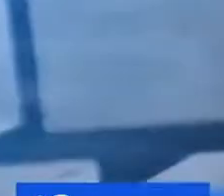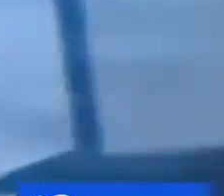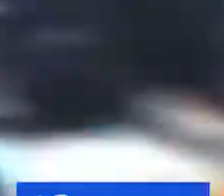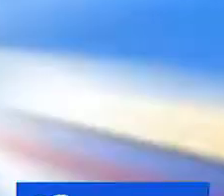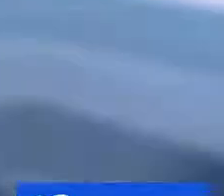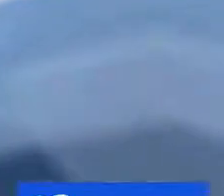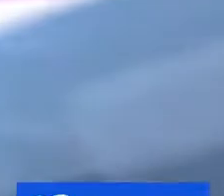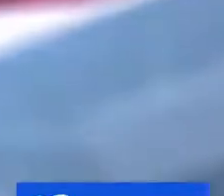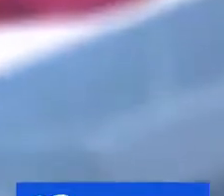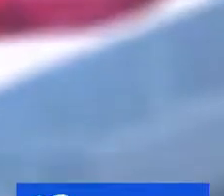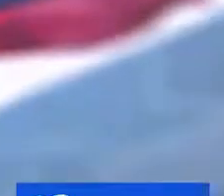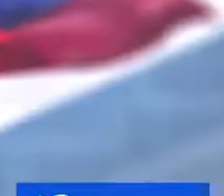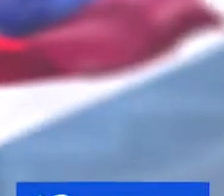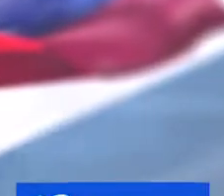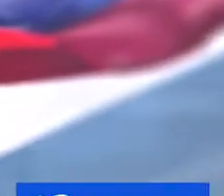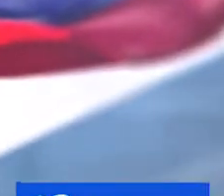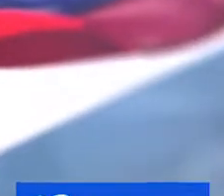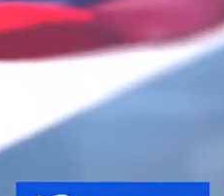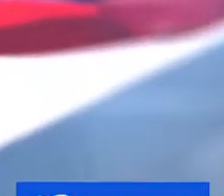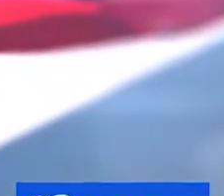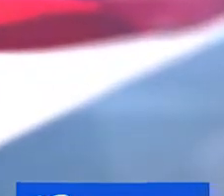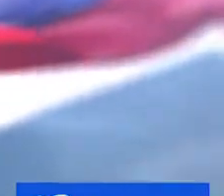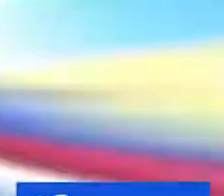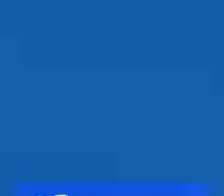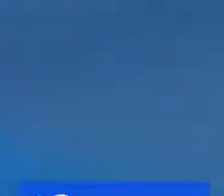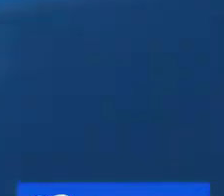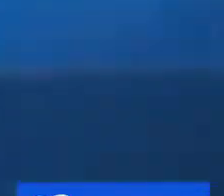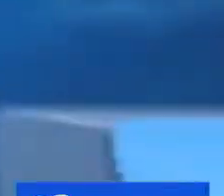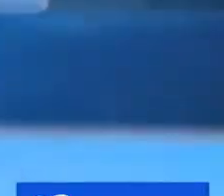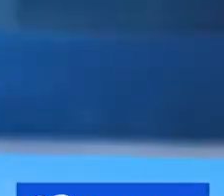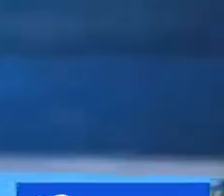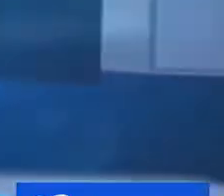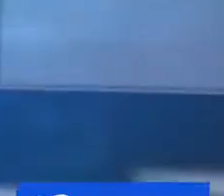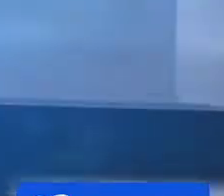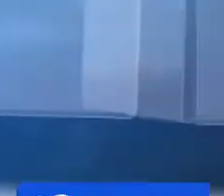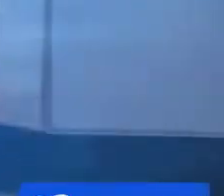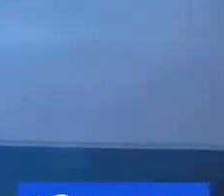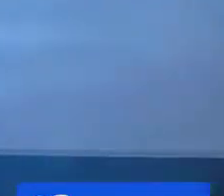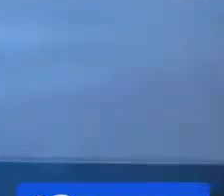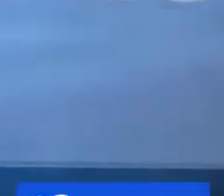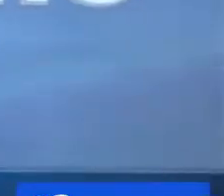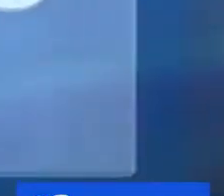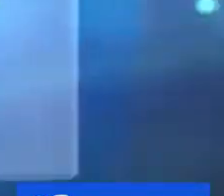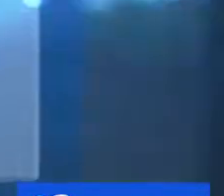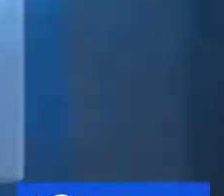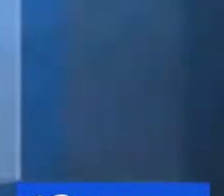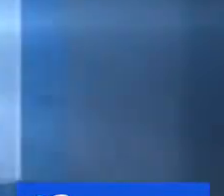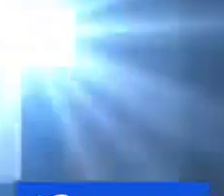We'll be right back.